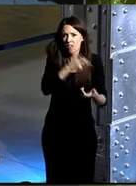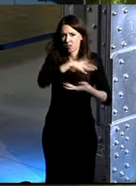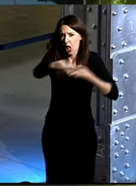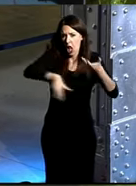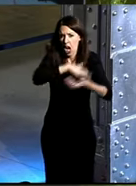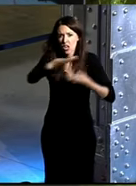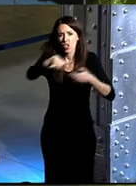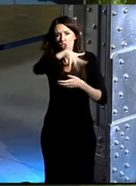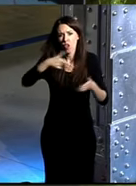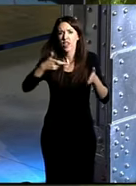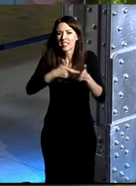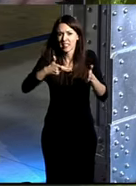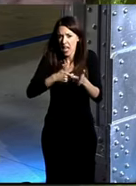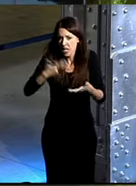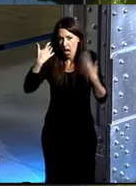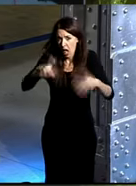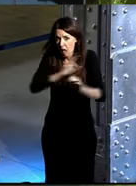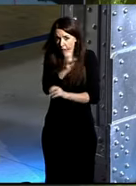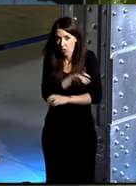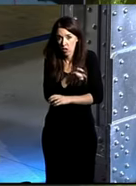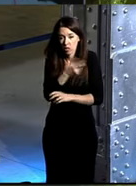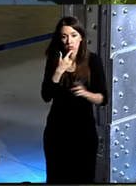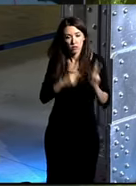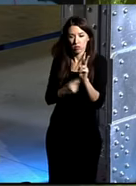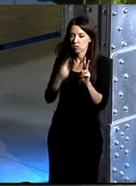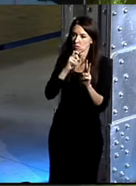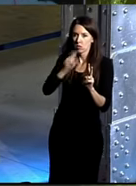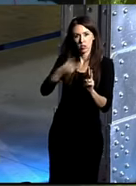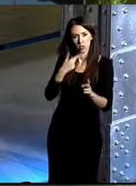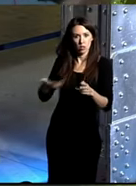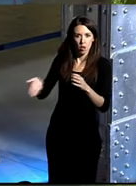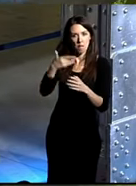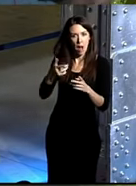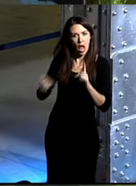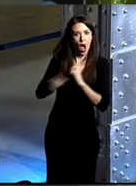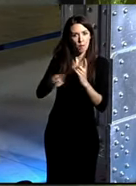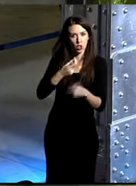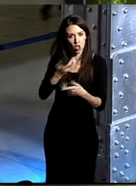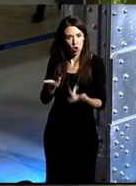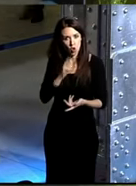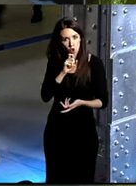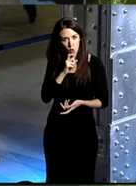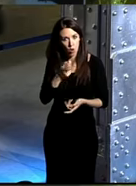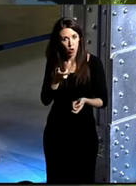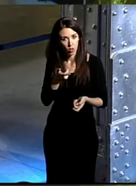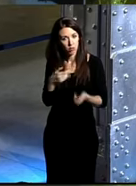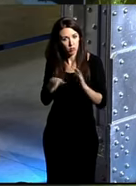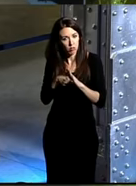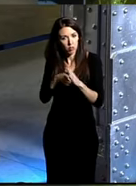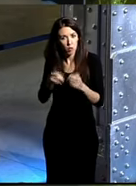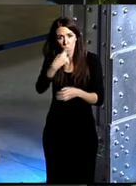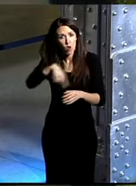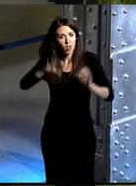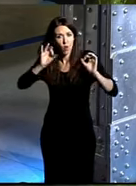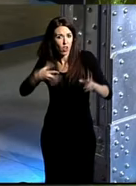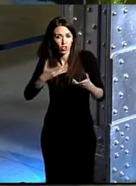un lío tremendo en Siria, etcétera, etcétera, ¿no? Los aliados acusan a Putin de apoyar al Assad y atacar a la oposición. Y él se mira las uñas, ¿no? Como podría ser cualquiera